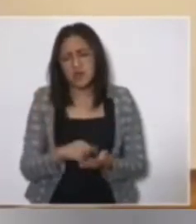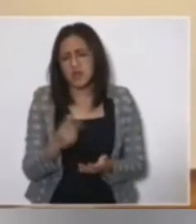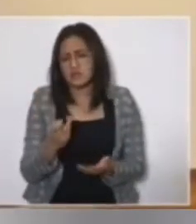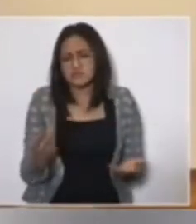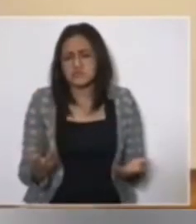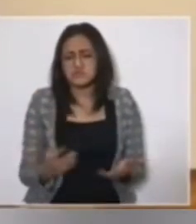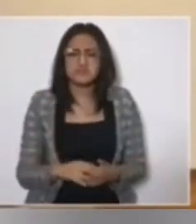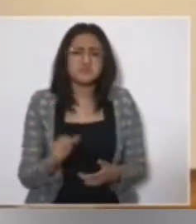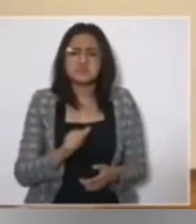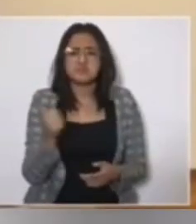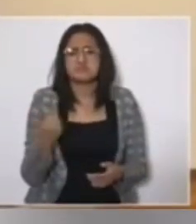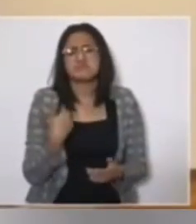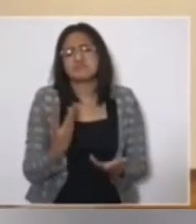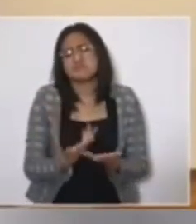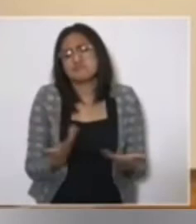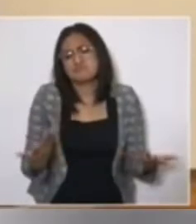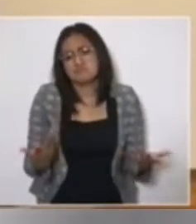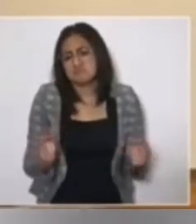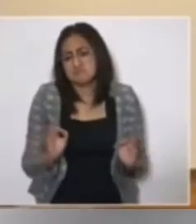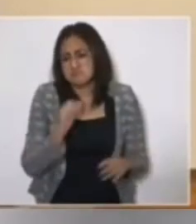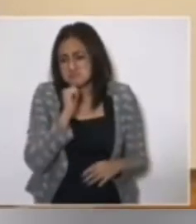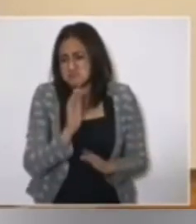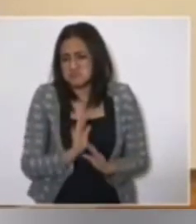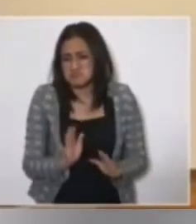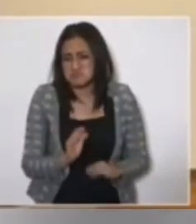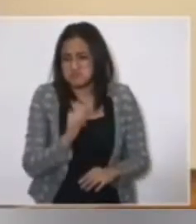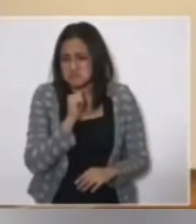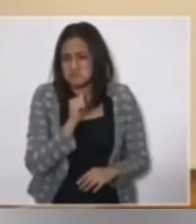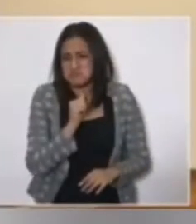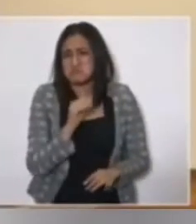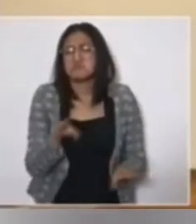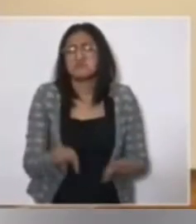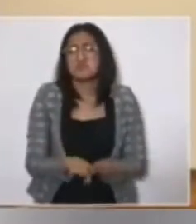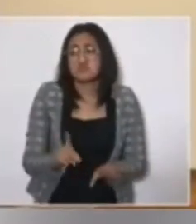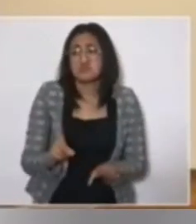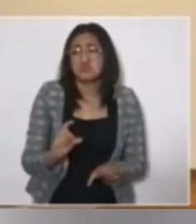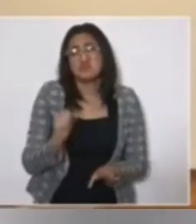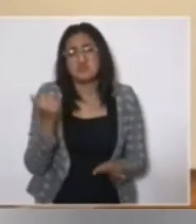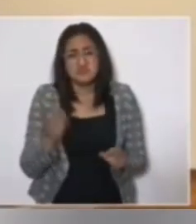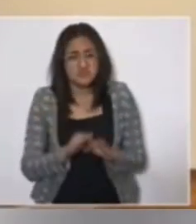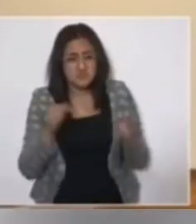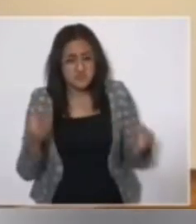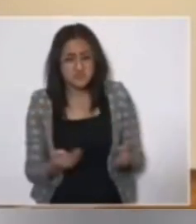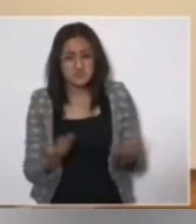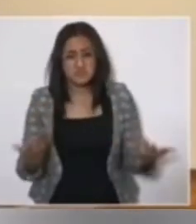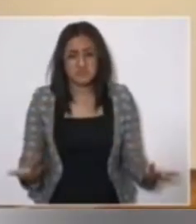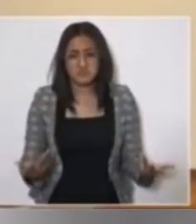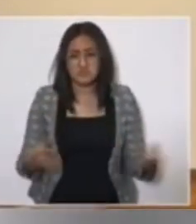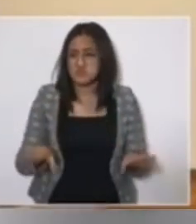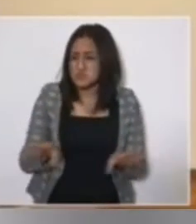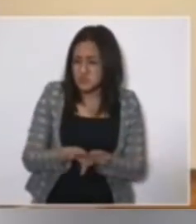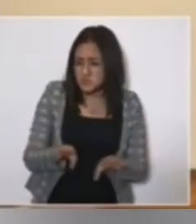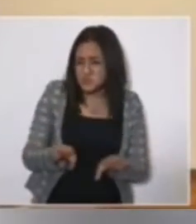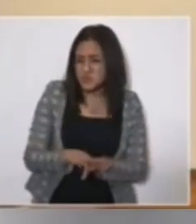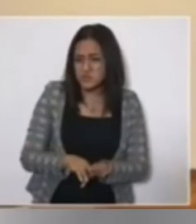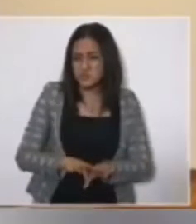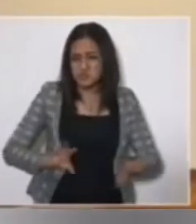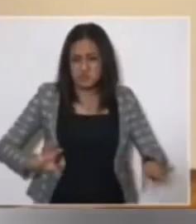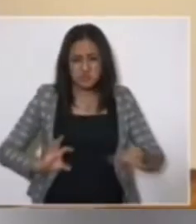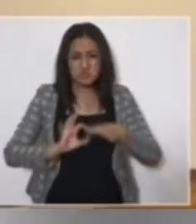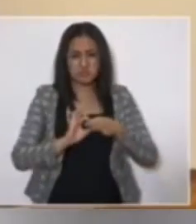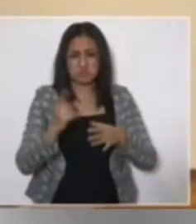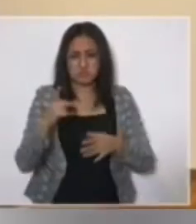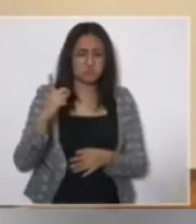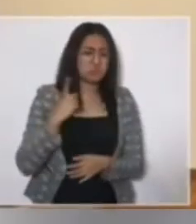por lo demás no espero no espero nada la verdad es otra ya la forma de cómo se vinculan los